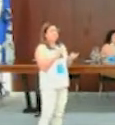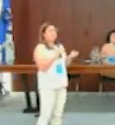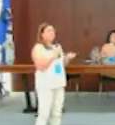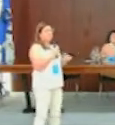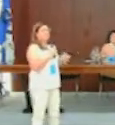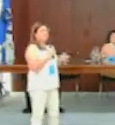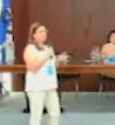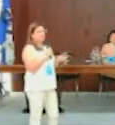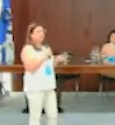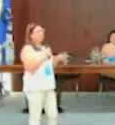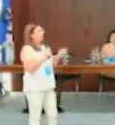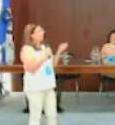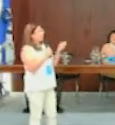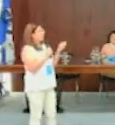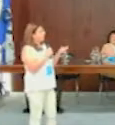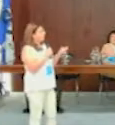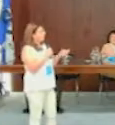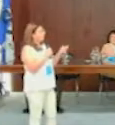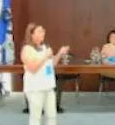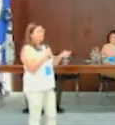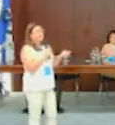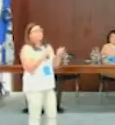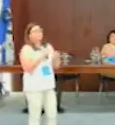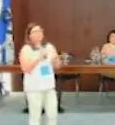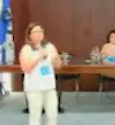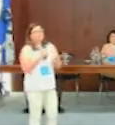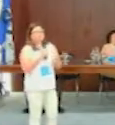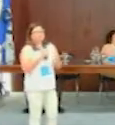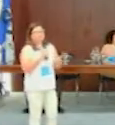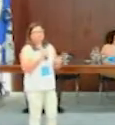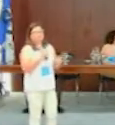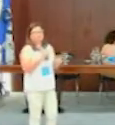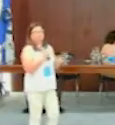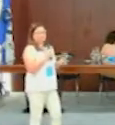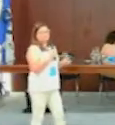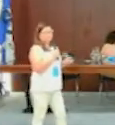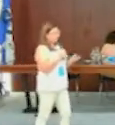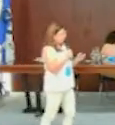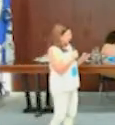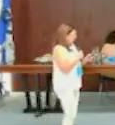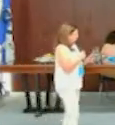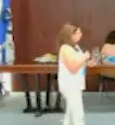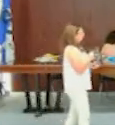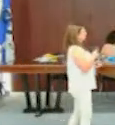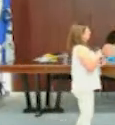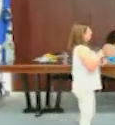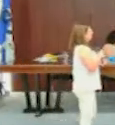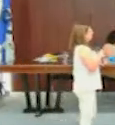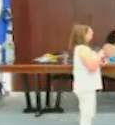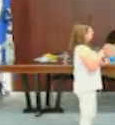tiempo tenemos que estar guiándolo a él y a la familia. Eso es muy importante.